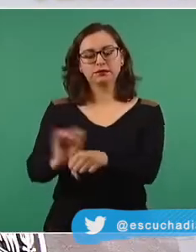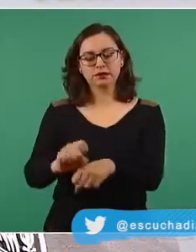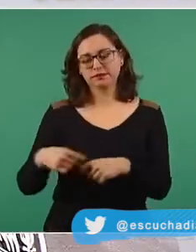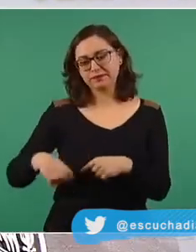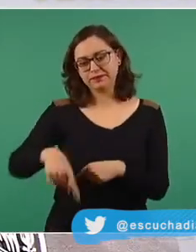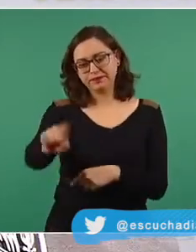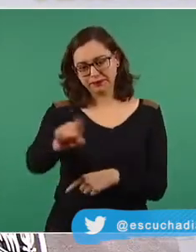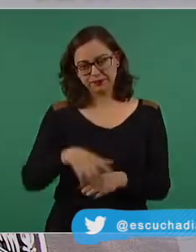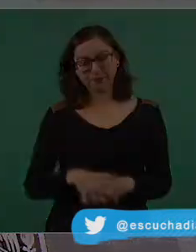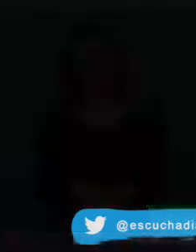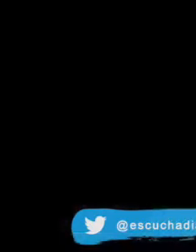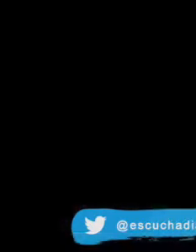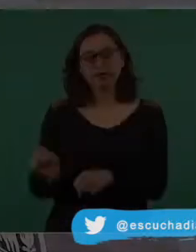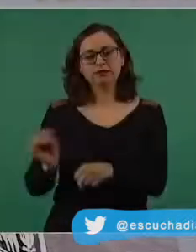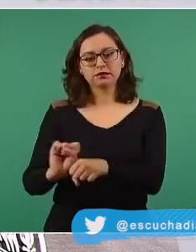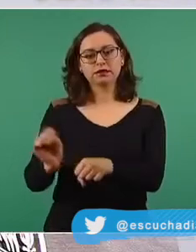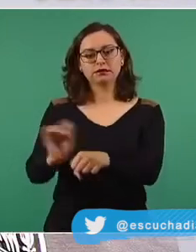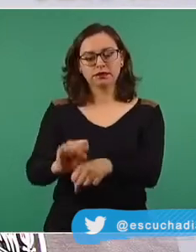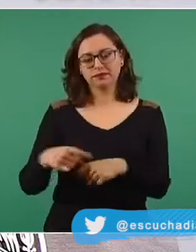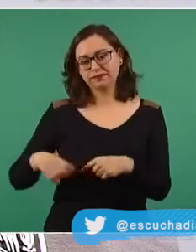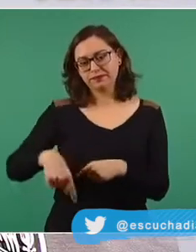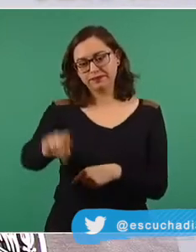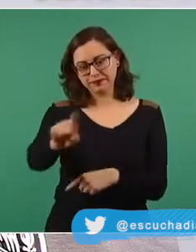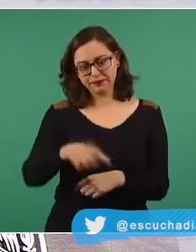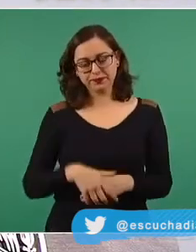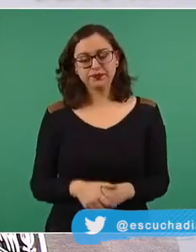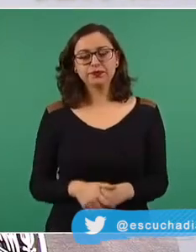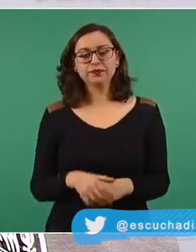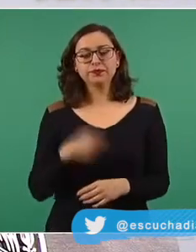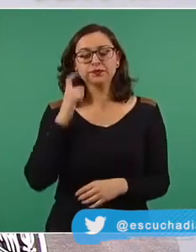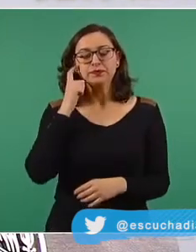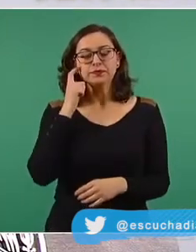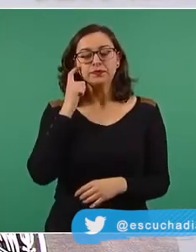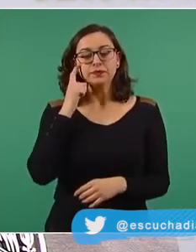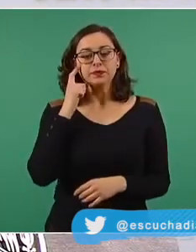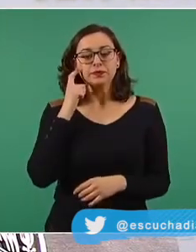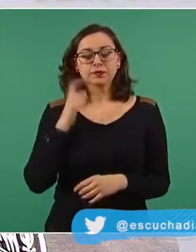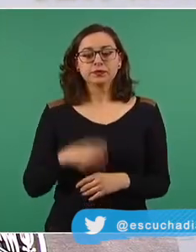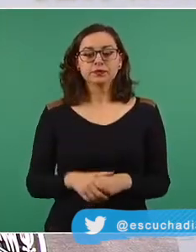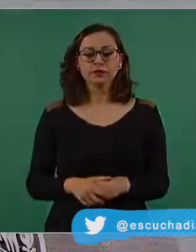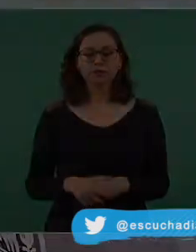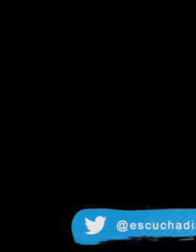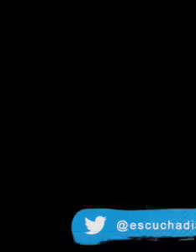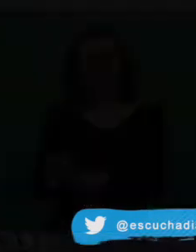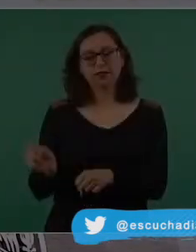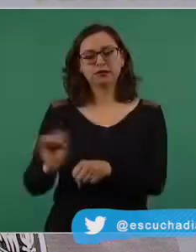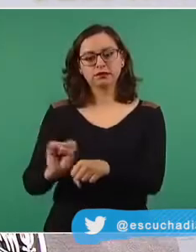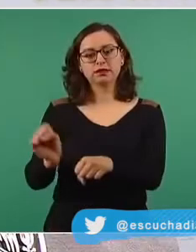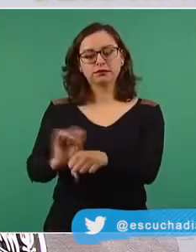tu certificado de vacunación, escribe hola al WhatsApp